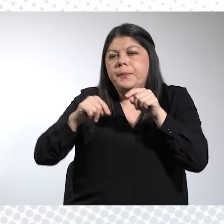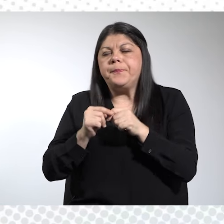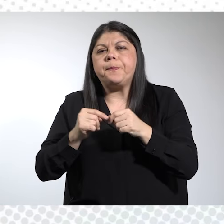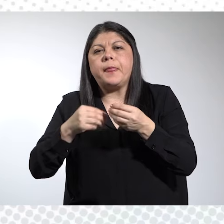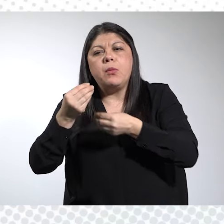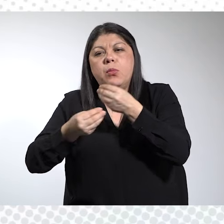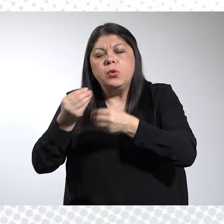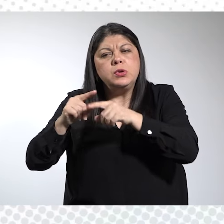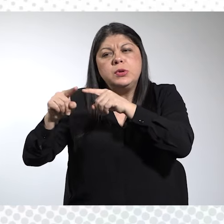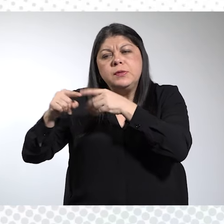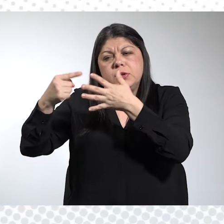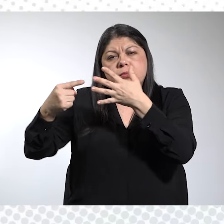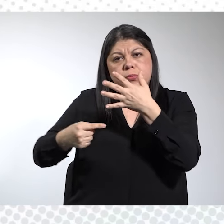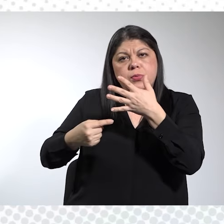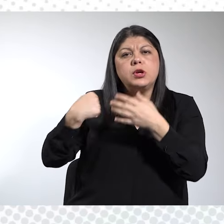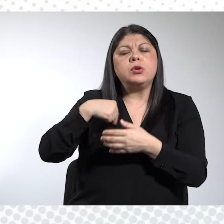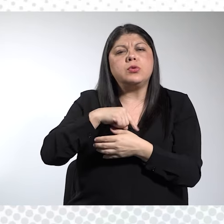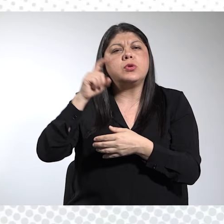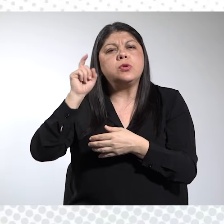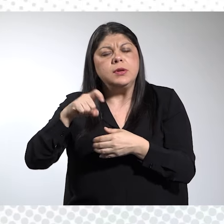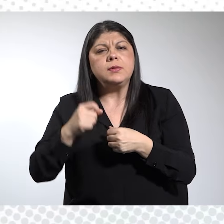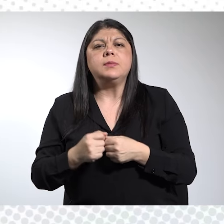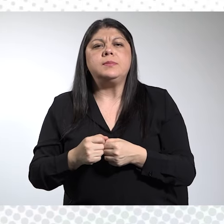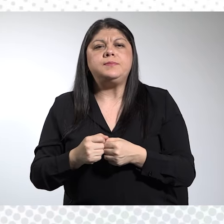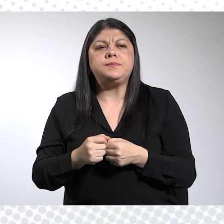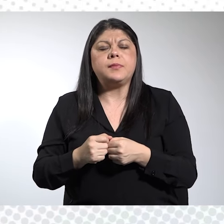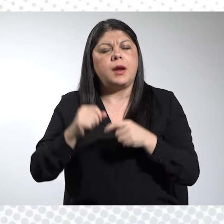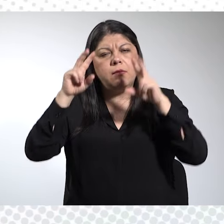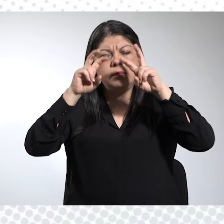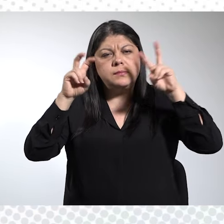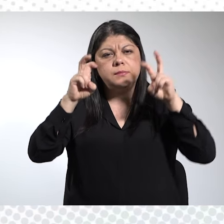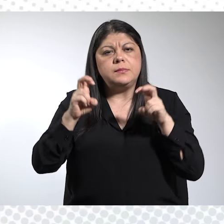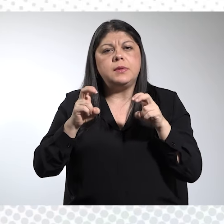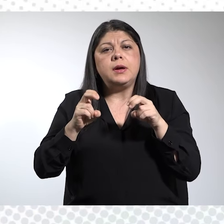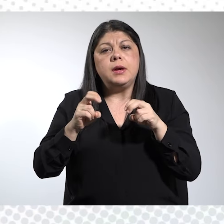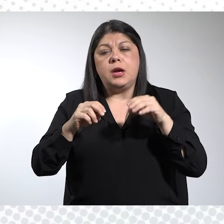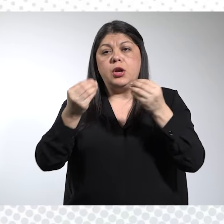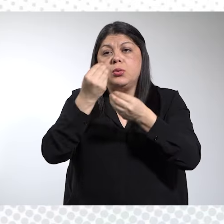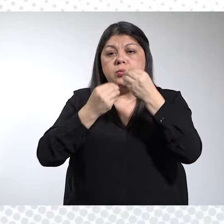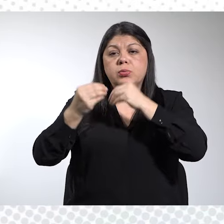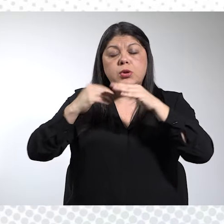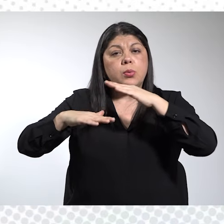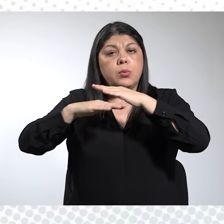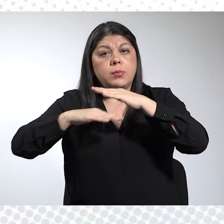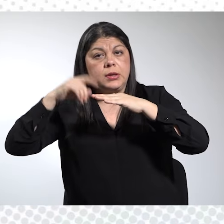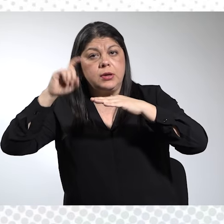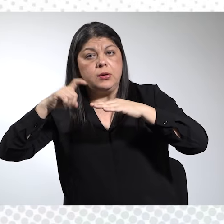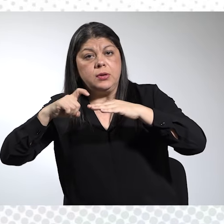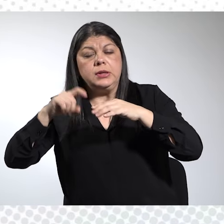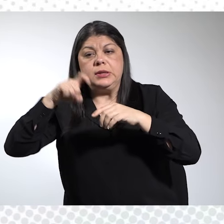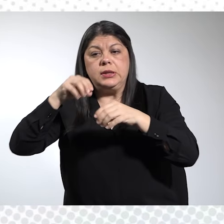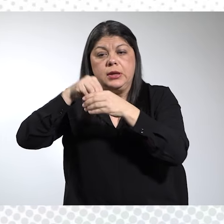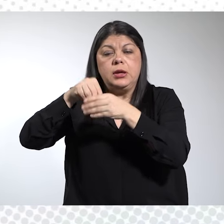de diferentes cosechas, de diferentes productos que nosotros debemos analizar. La canasta básica de este país